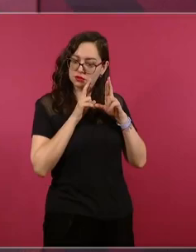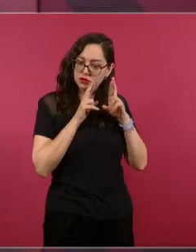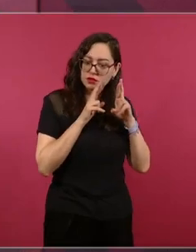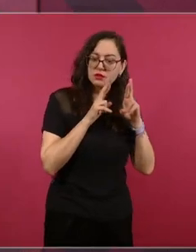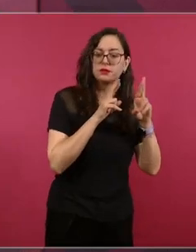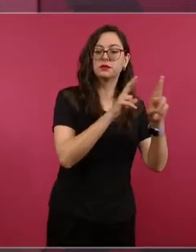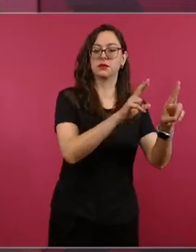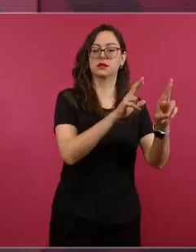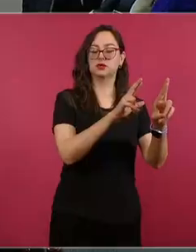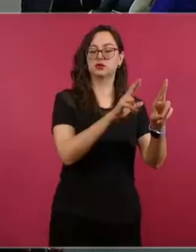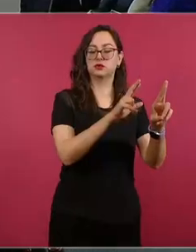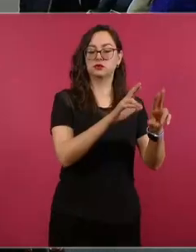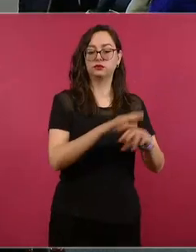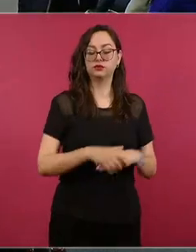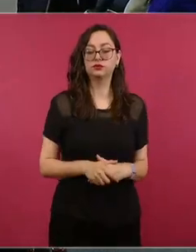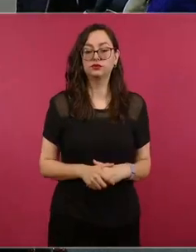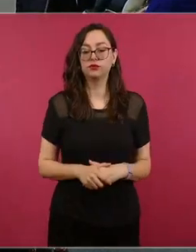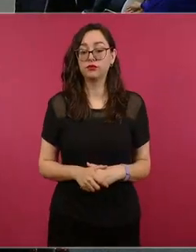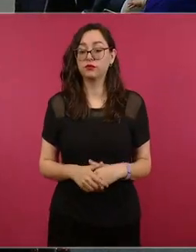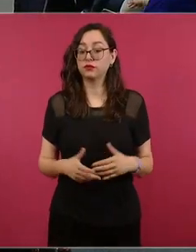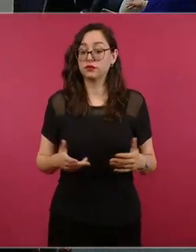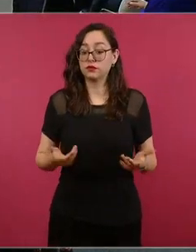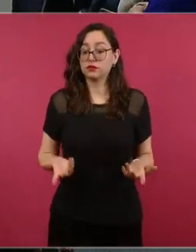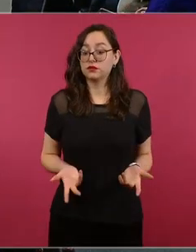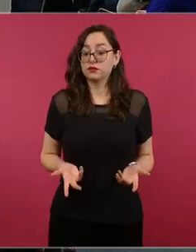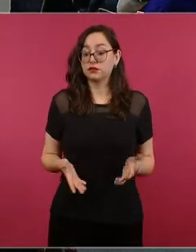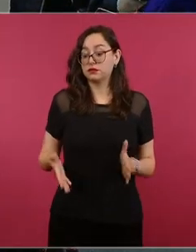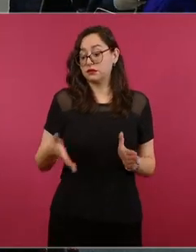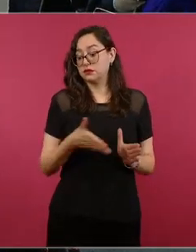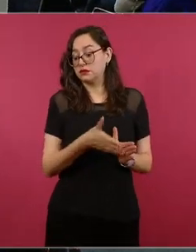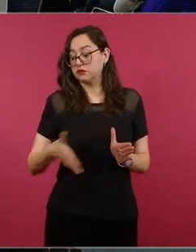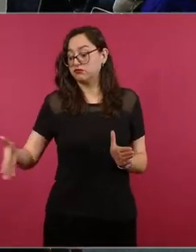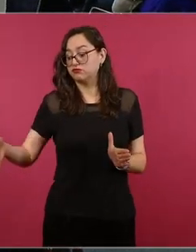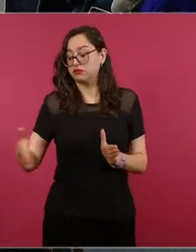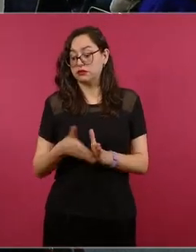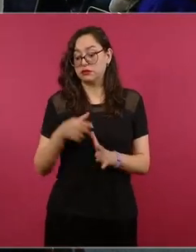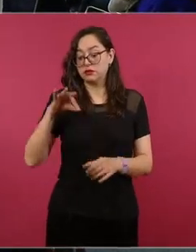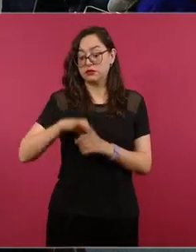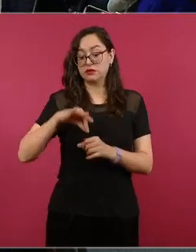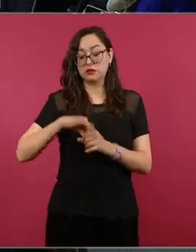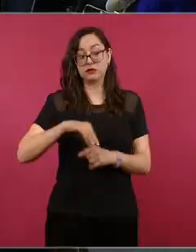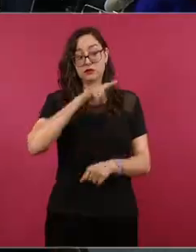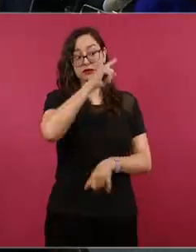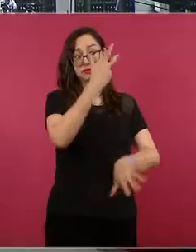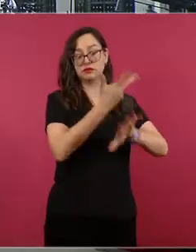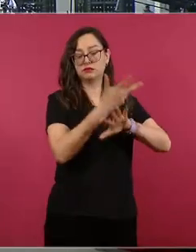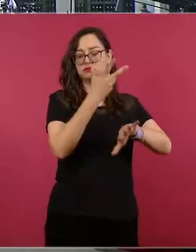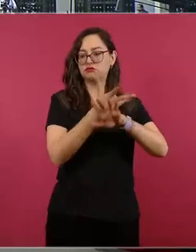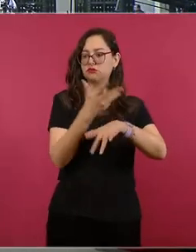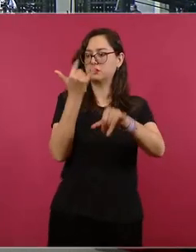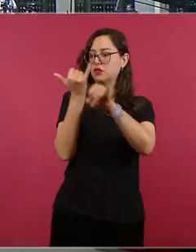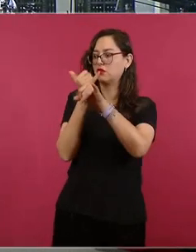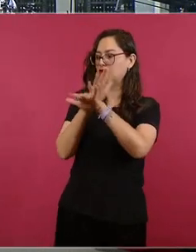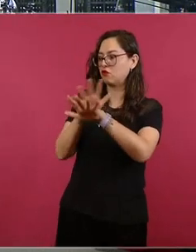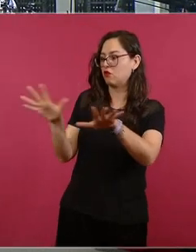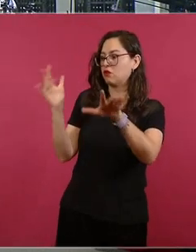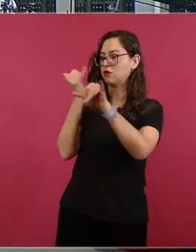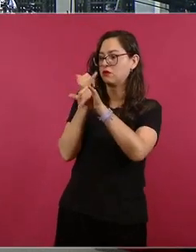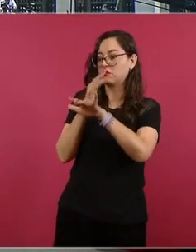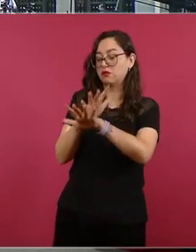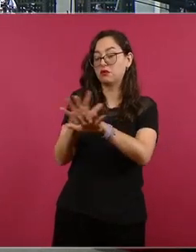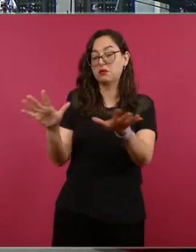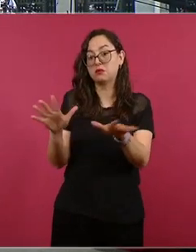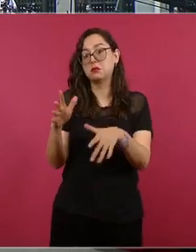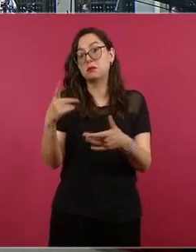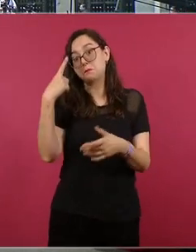Si esto sucede o este tipo de informes suceden en periodo electoral, lo que usted apuntaría es que lo que buscan es que regresen ese tipo